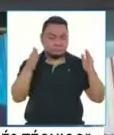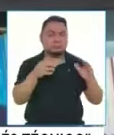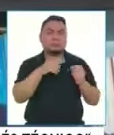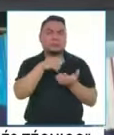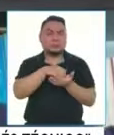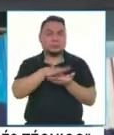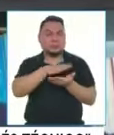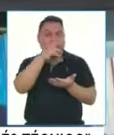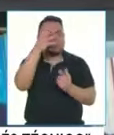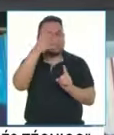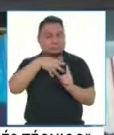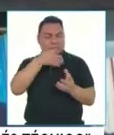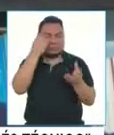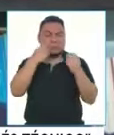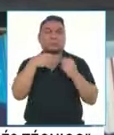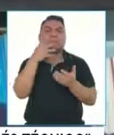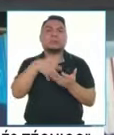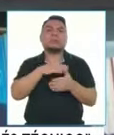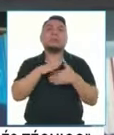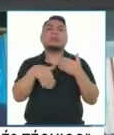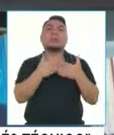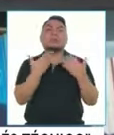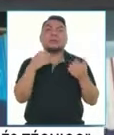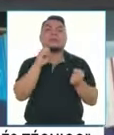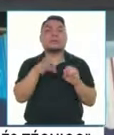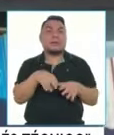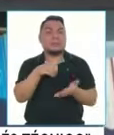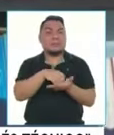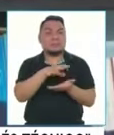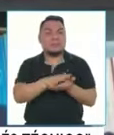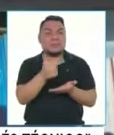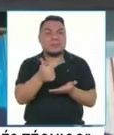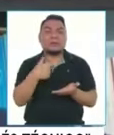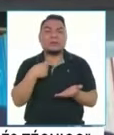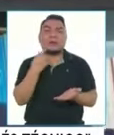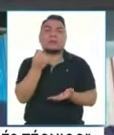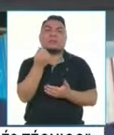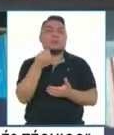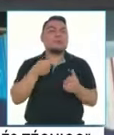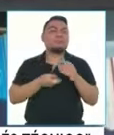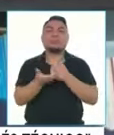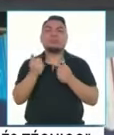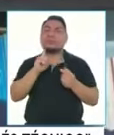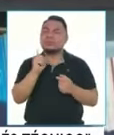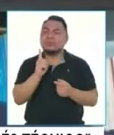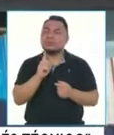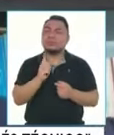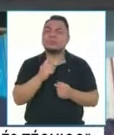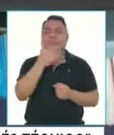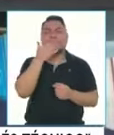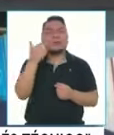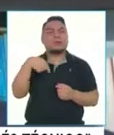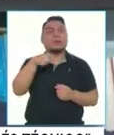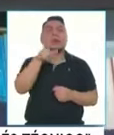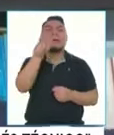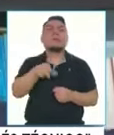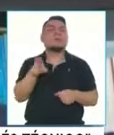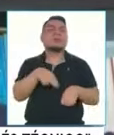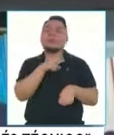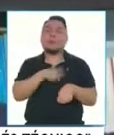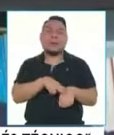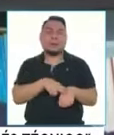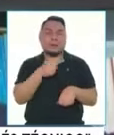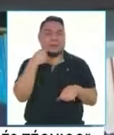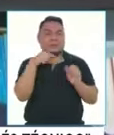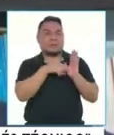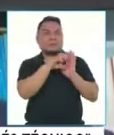para luego resarcirse económicamente por esa inversión. Entonces, lo que nosotros queremos es gente normal, gente, como